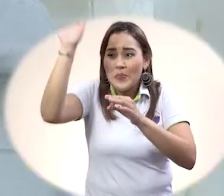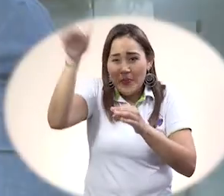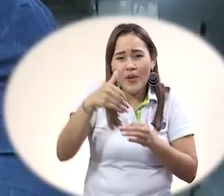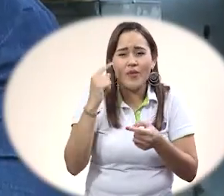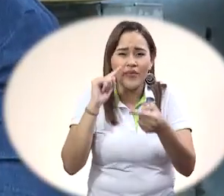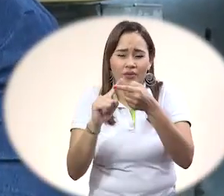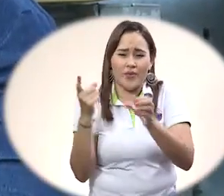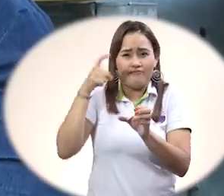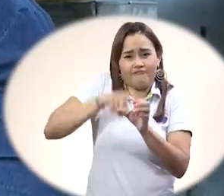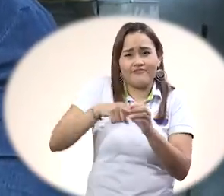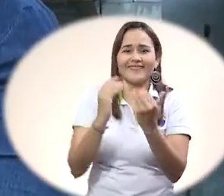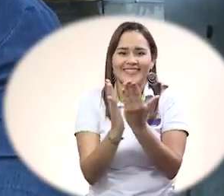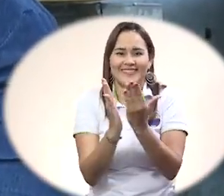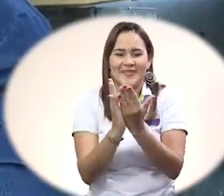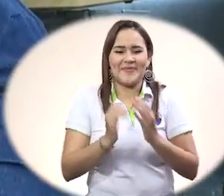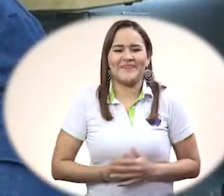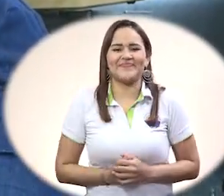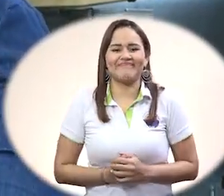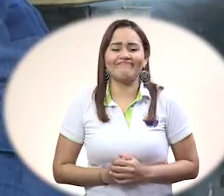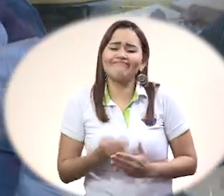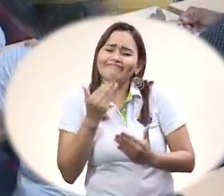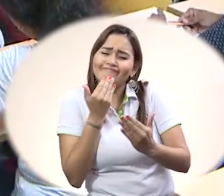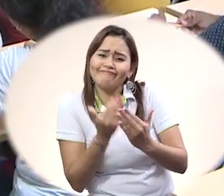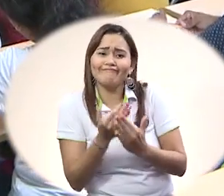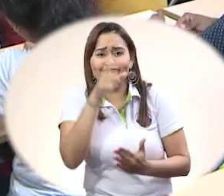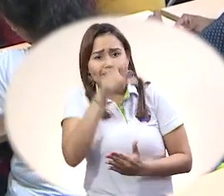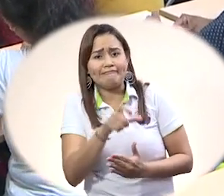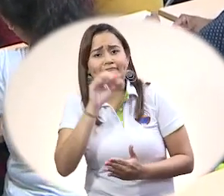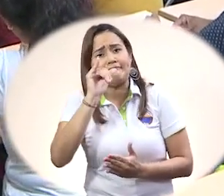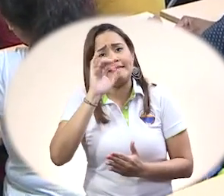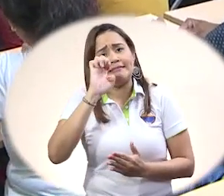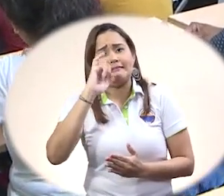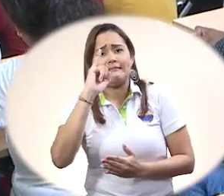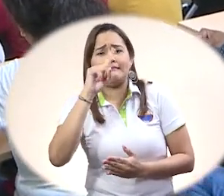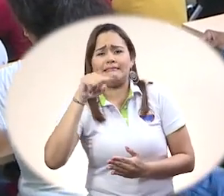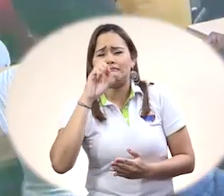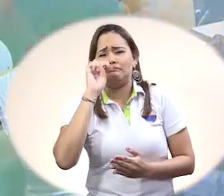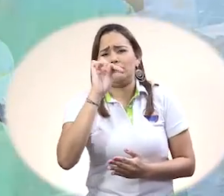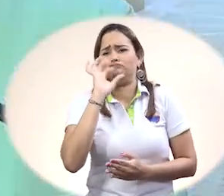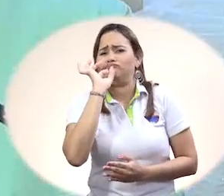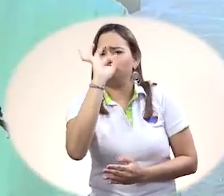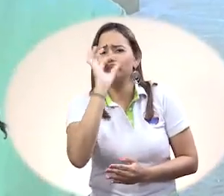y disciplina gracias a nuestro amigo jason eso es una gran inspiración